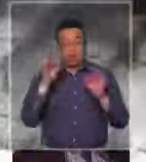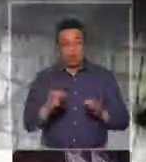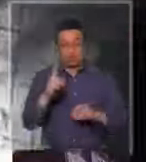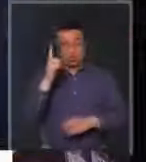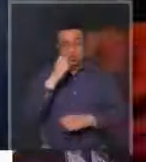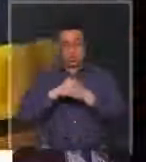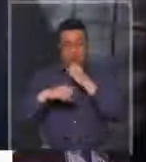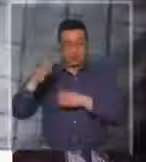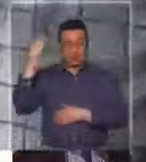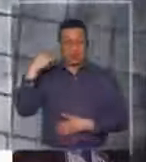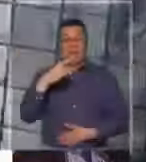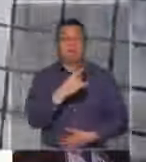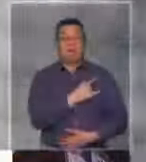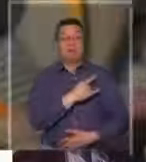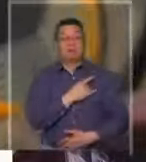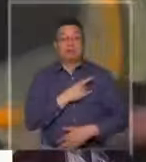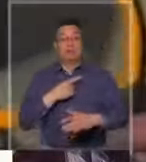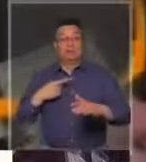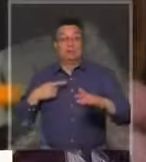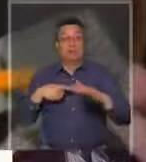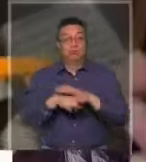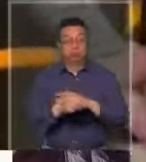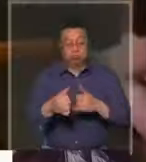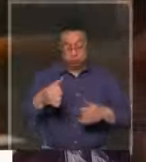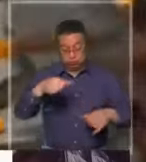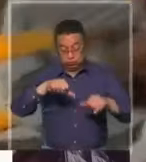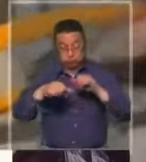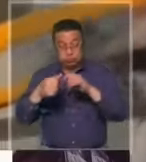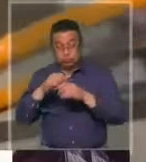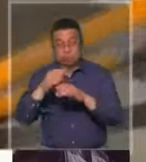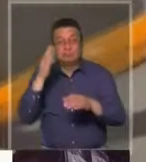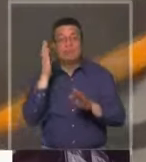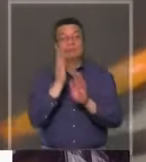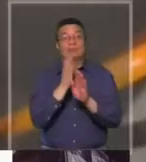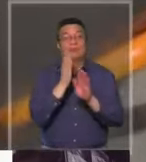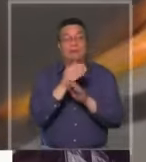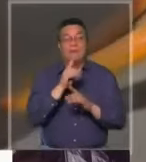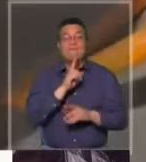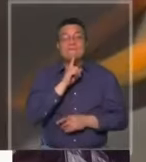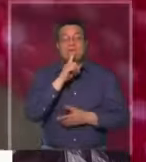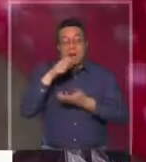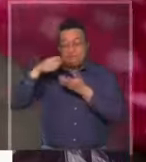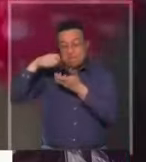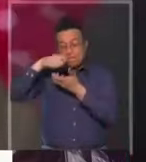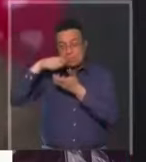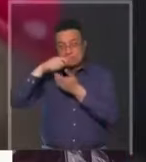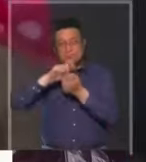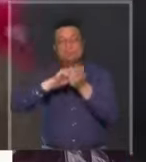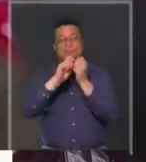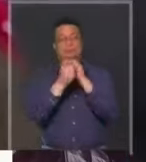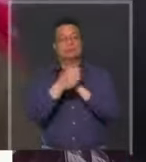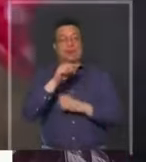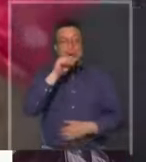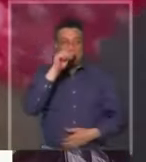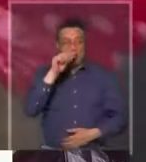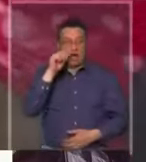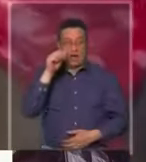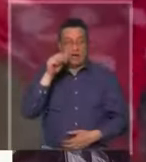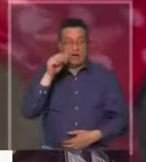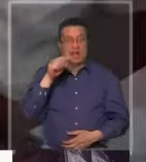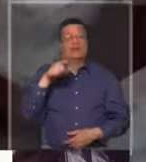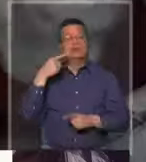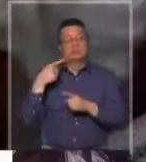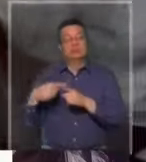maipú la pdi desbarató un laboratorio clandestino donde se purificaba pasta base para convertirla en cocaína además de